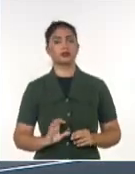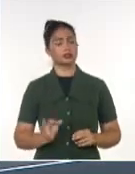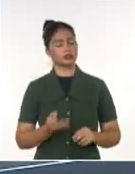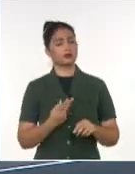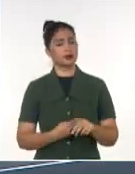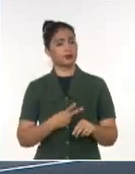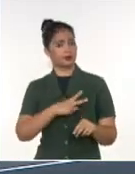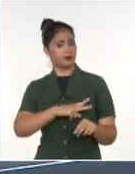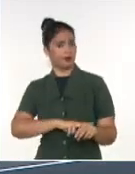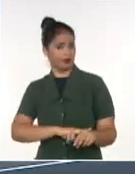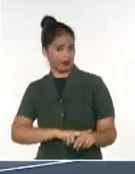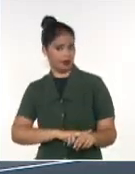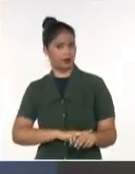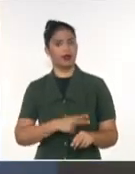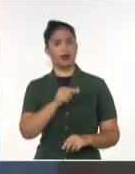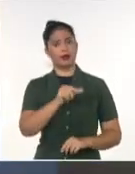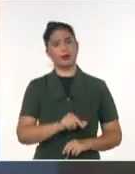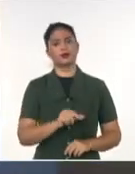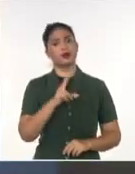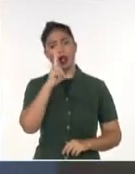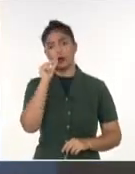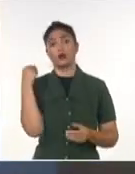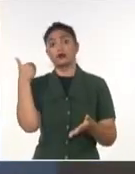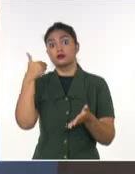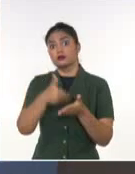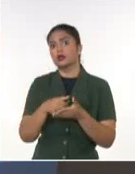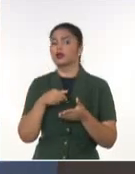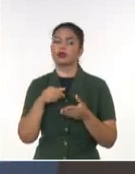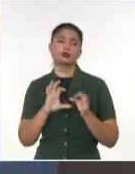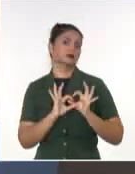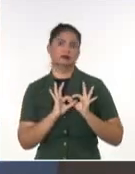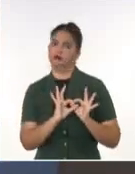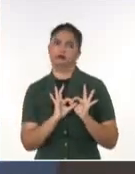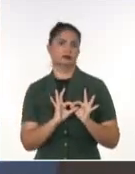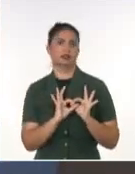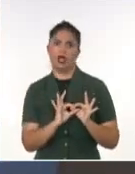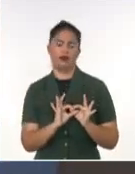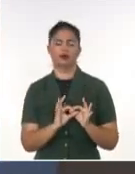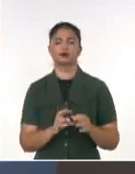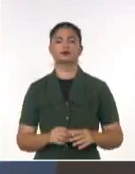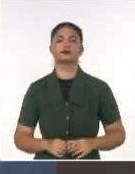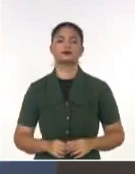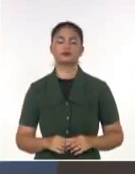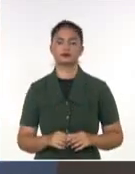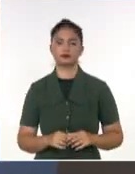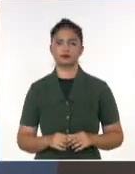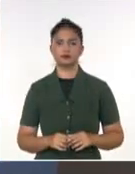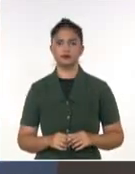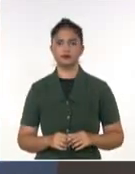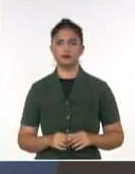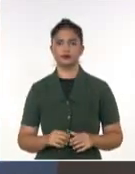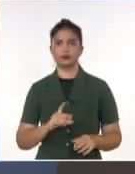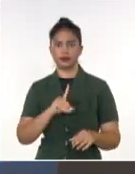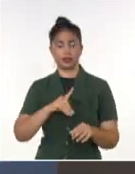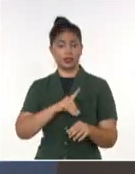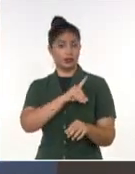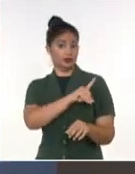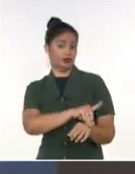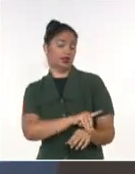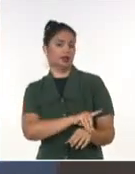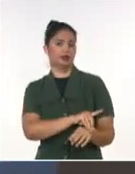que las personas no lleguen a nuestras instituciones de salud con formas graves de la enfermedad. Fíjense, el dengue tiene una particularidad y